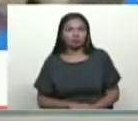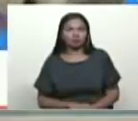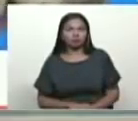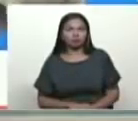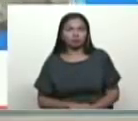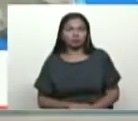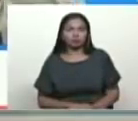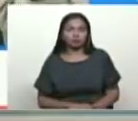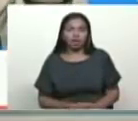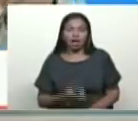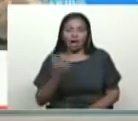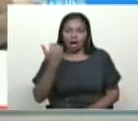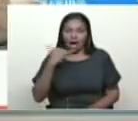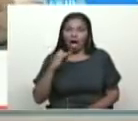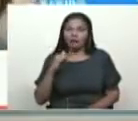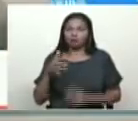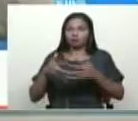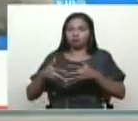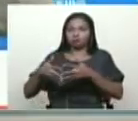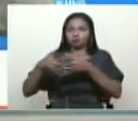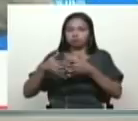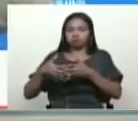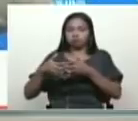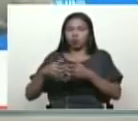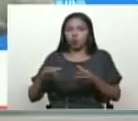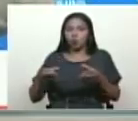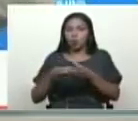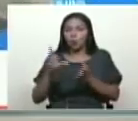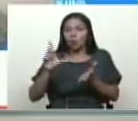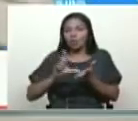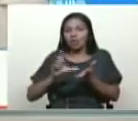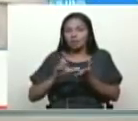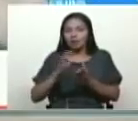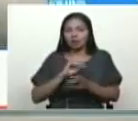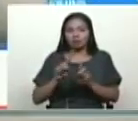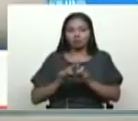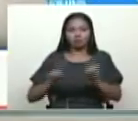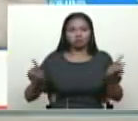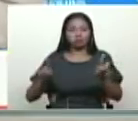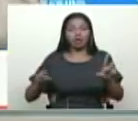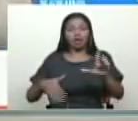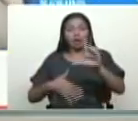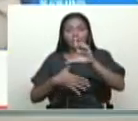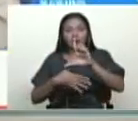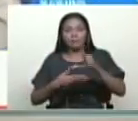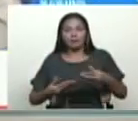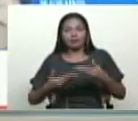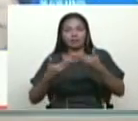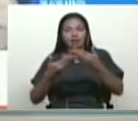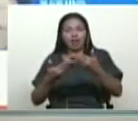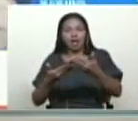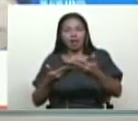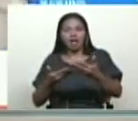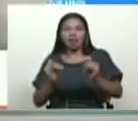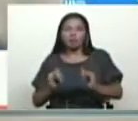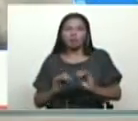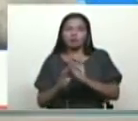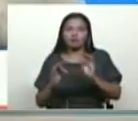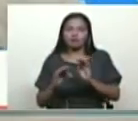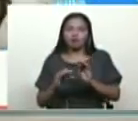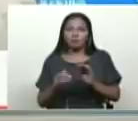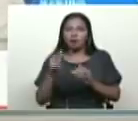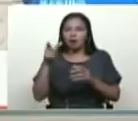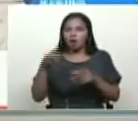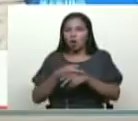Hay un imperio y un grupo de Lima que pretende dividir América Latina para entregarla como botín a las